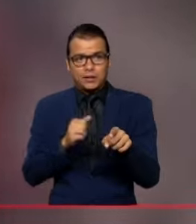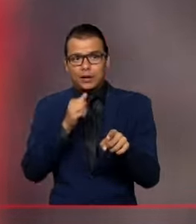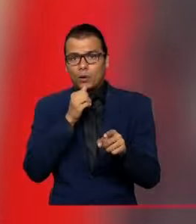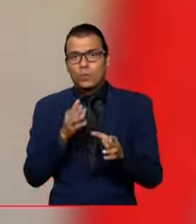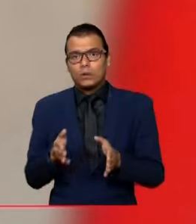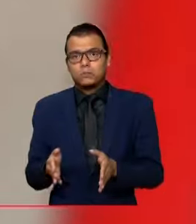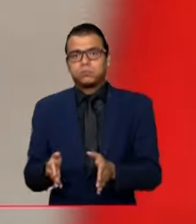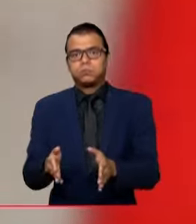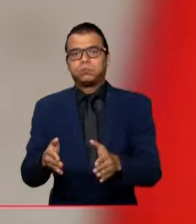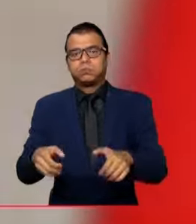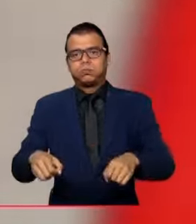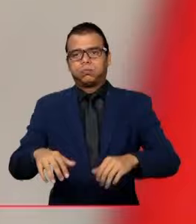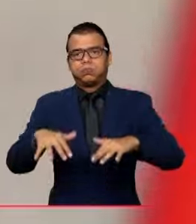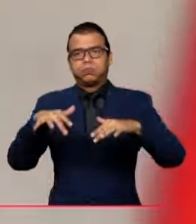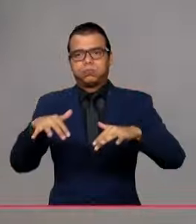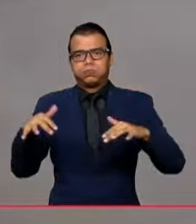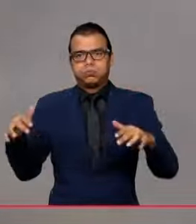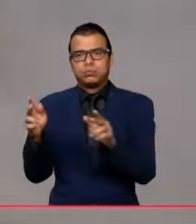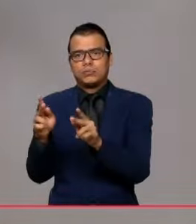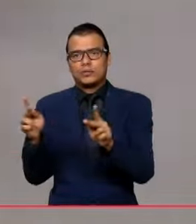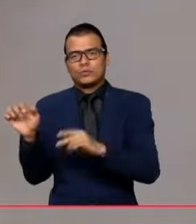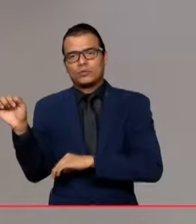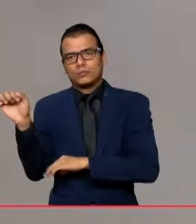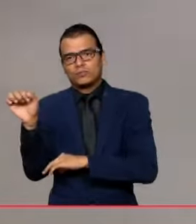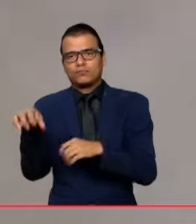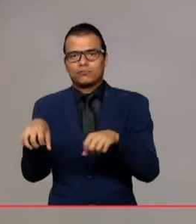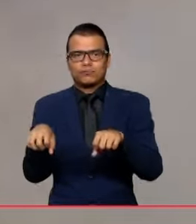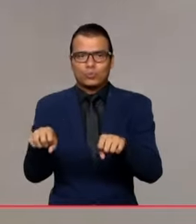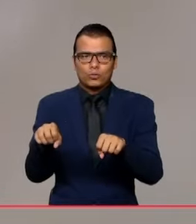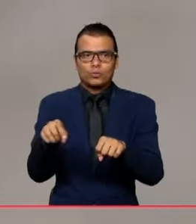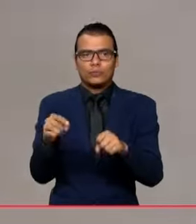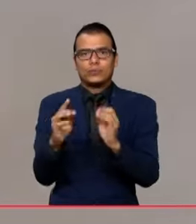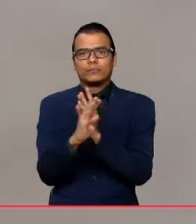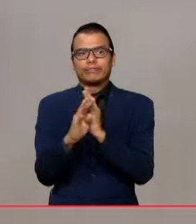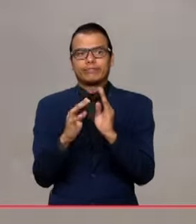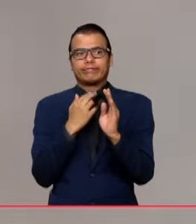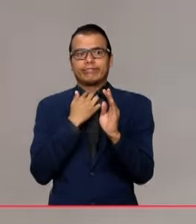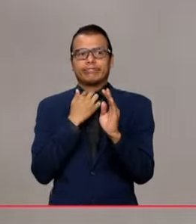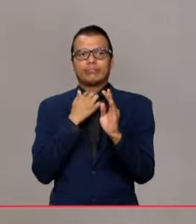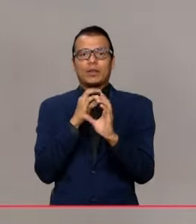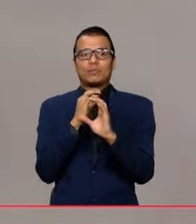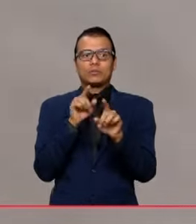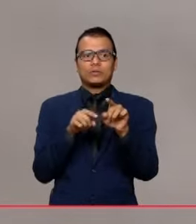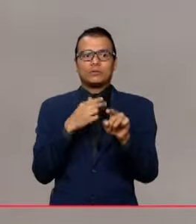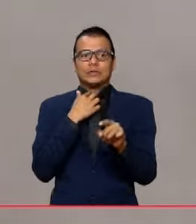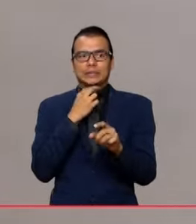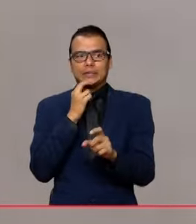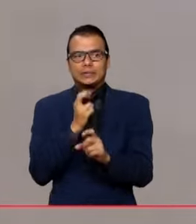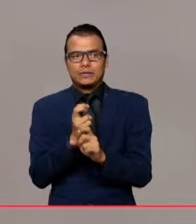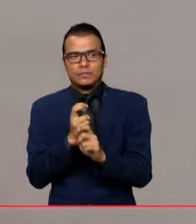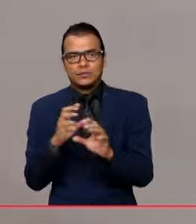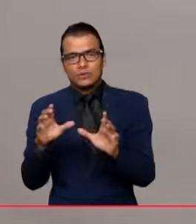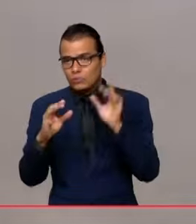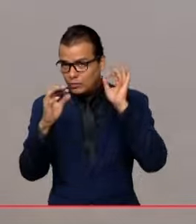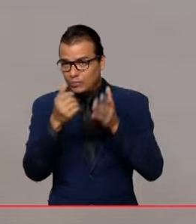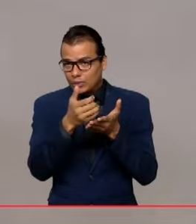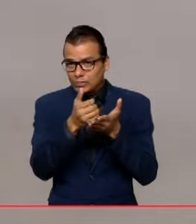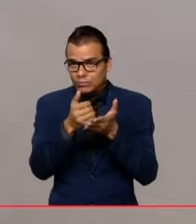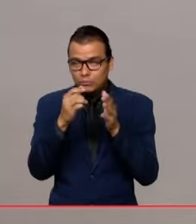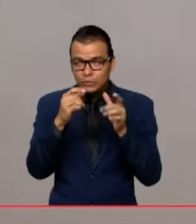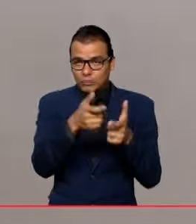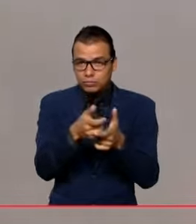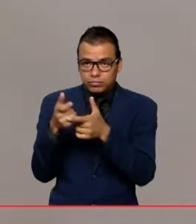motociclistas conductores y pasajeros quedaron atrapados requiriendo la intervención de los bomberos a